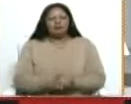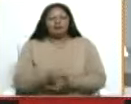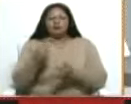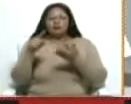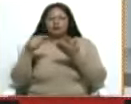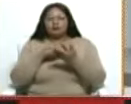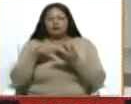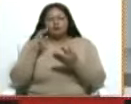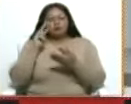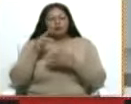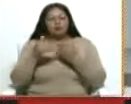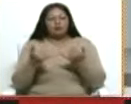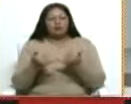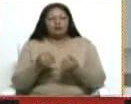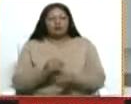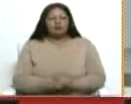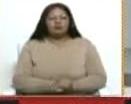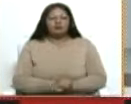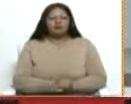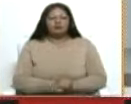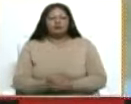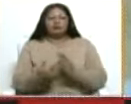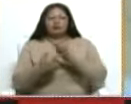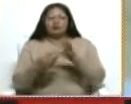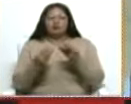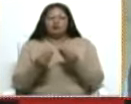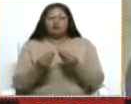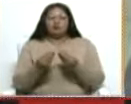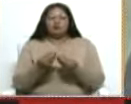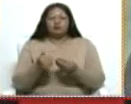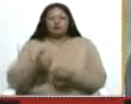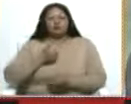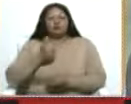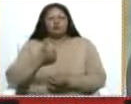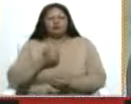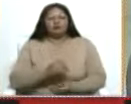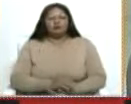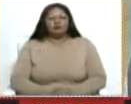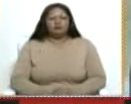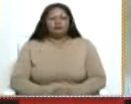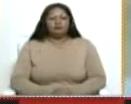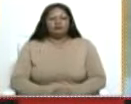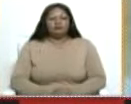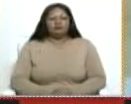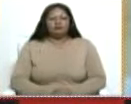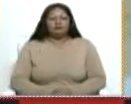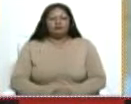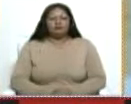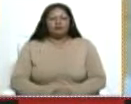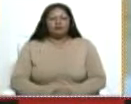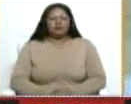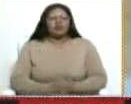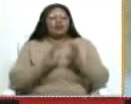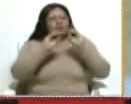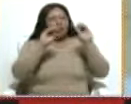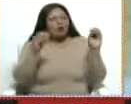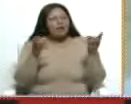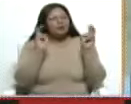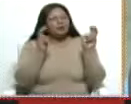que nosotros pudiéramos sacarle muchísimo provecho. Fíjense, el jefe de Estado también hacía énfasis, de hecho le hacía un llamado a propósito que usted habla el